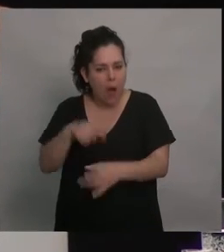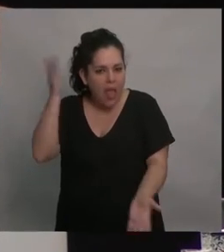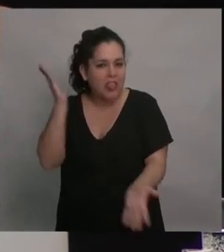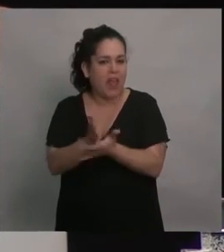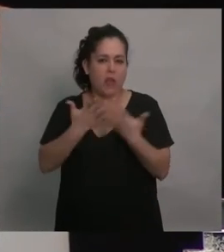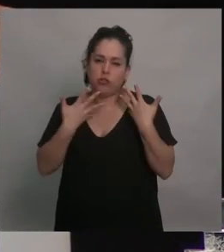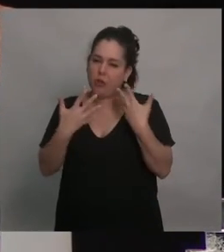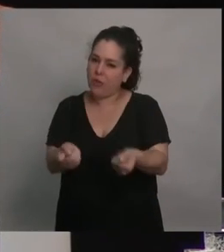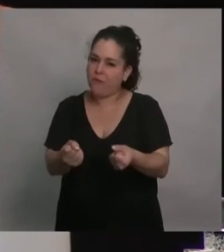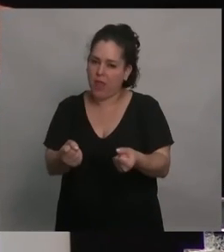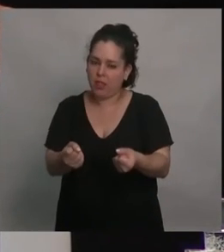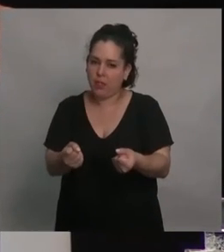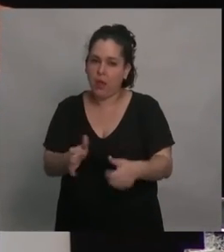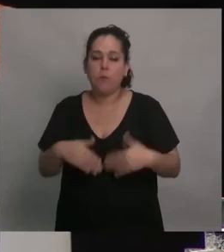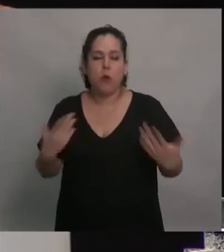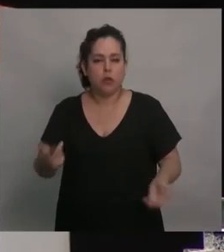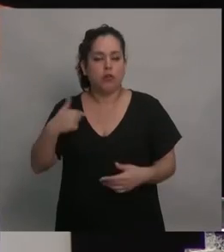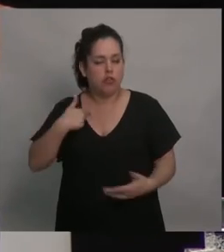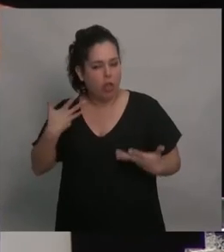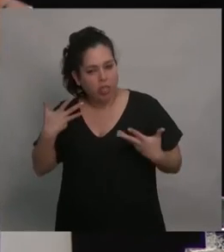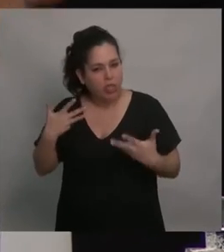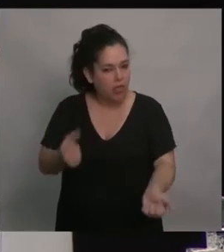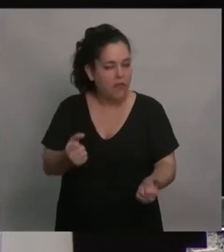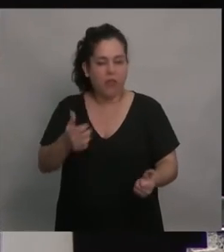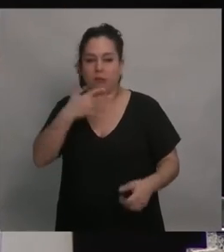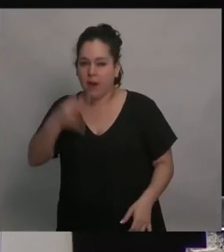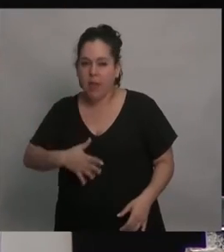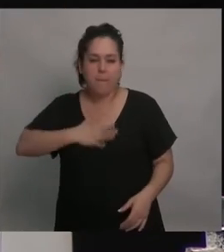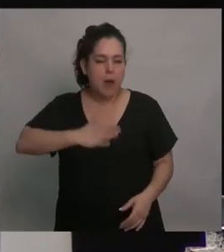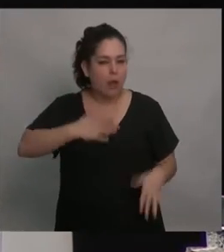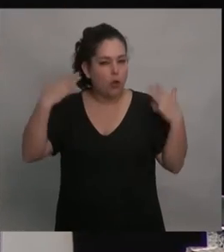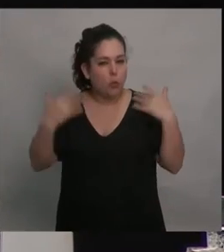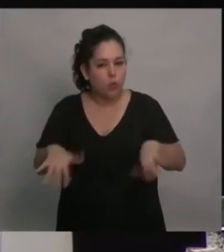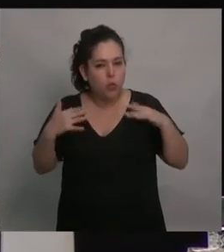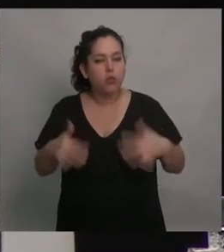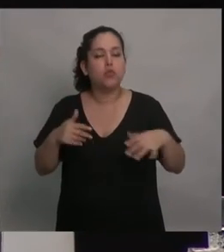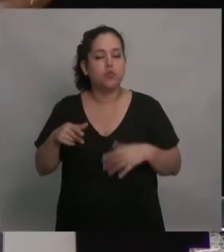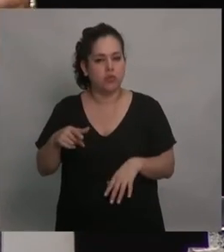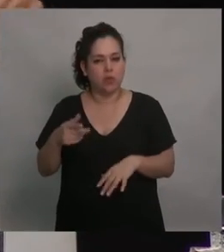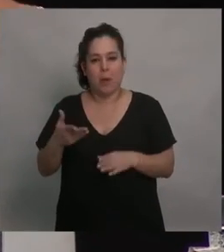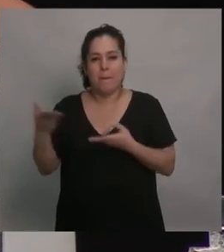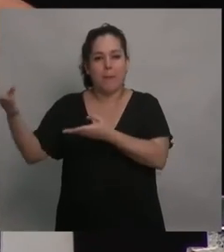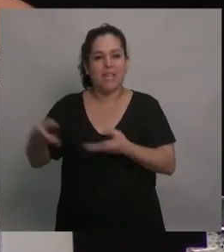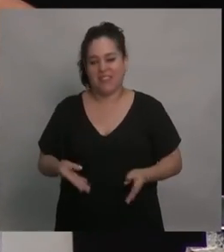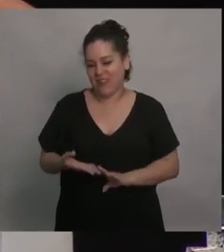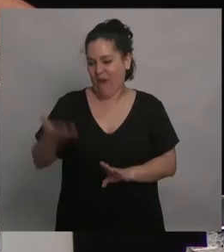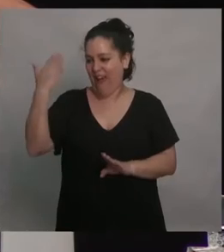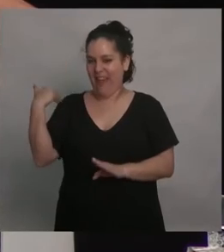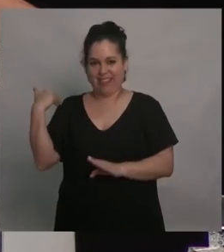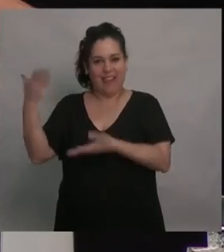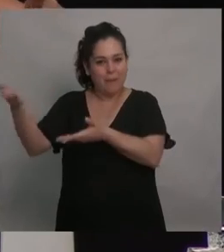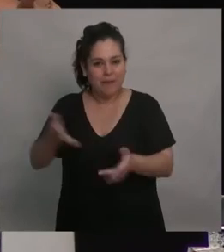derechos. Por eso defiendo, y me alegró mucho, la presentación que se hizo antes que nosotros llegáramos